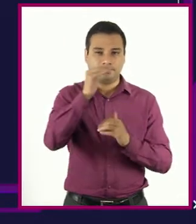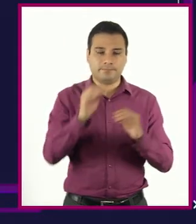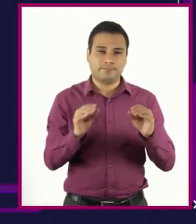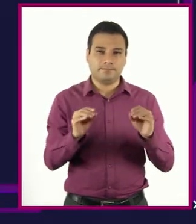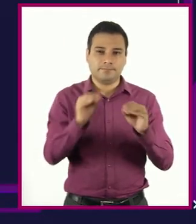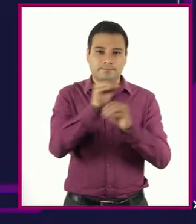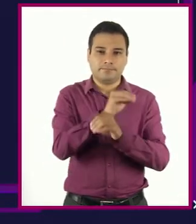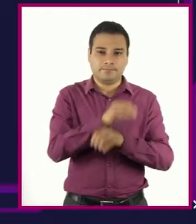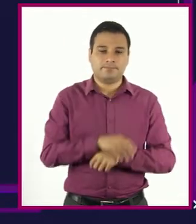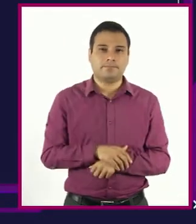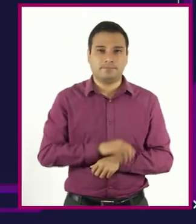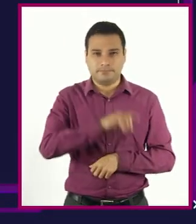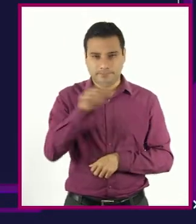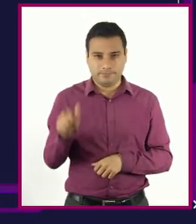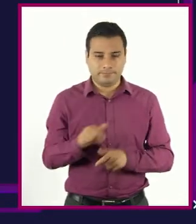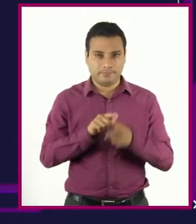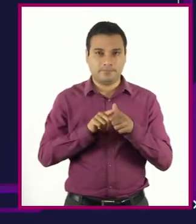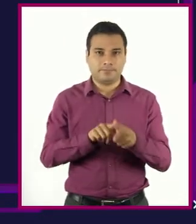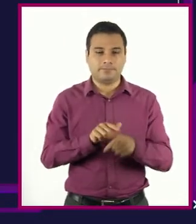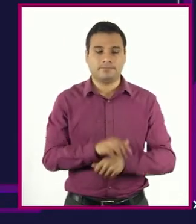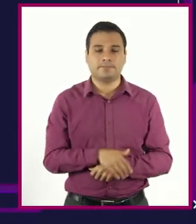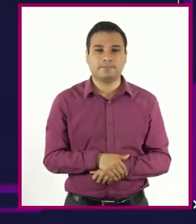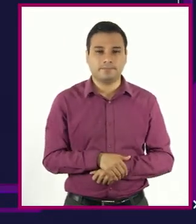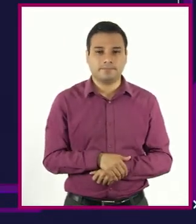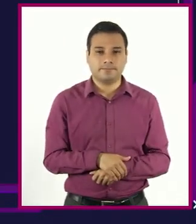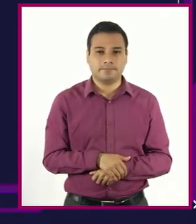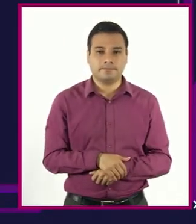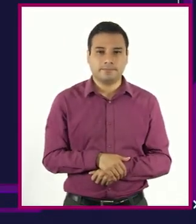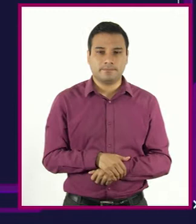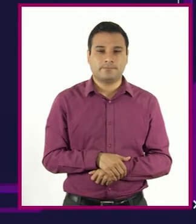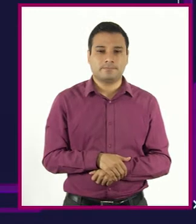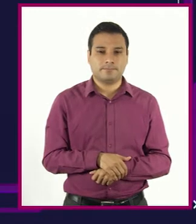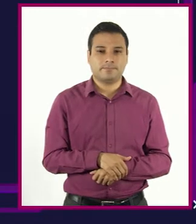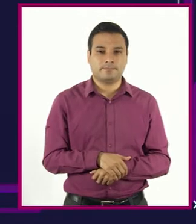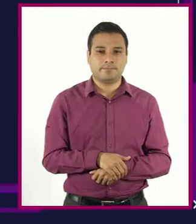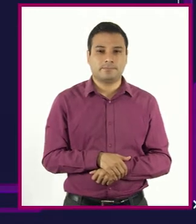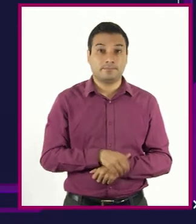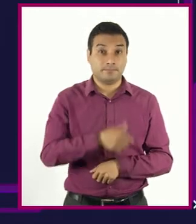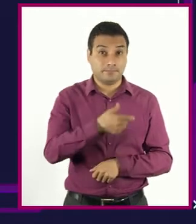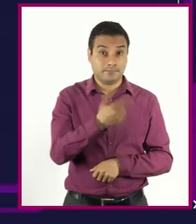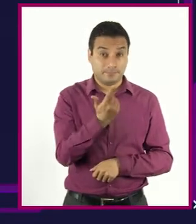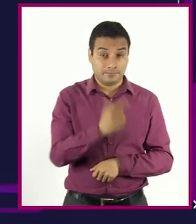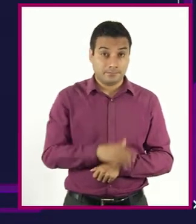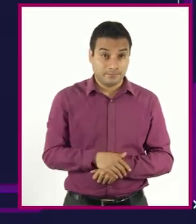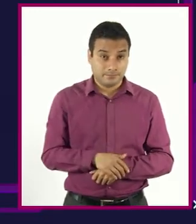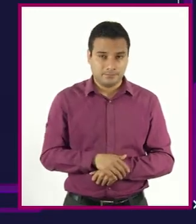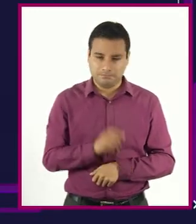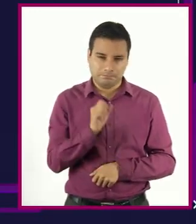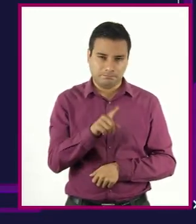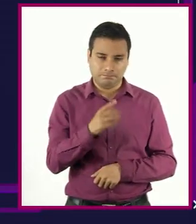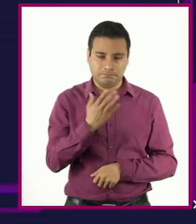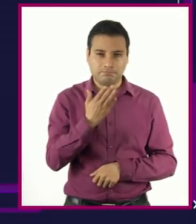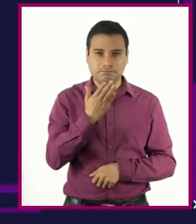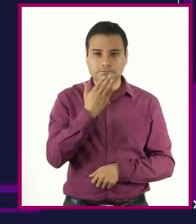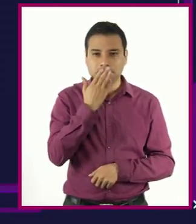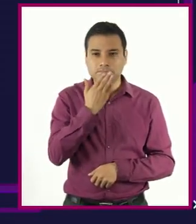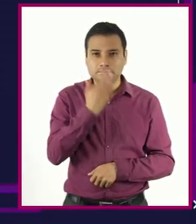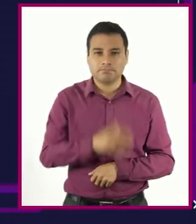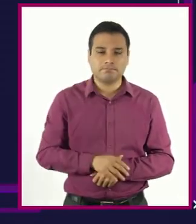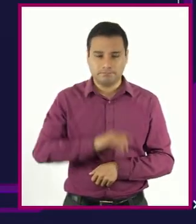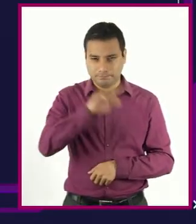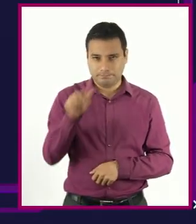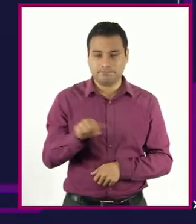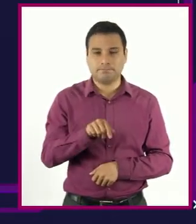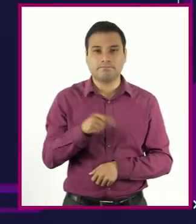se selecciona el siguiente número. 12 no es mayor que 41 y se selecciona el